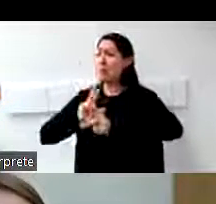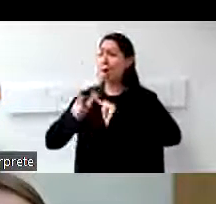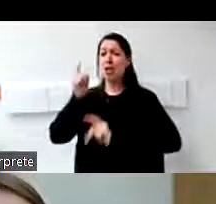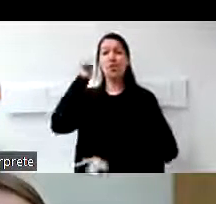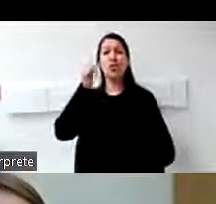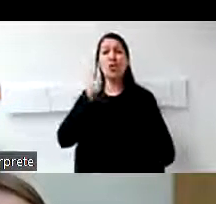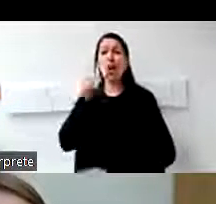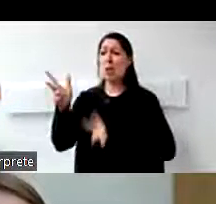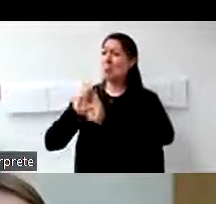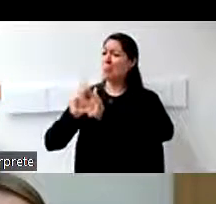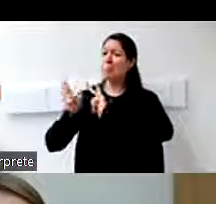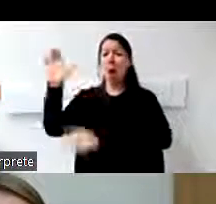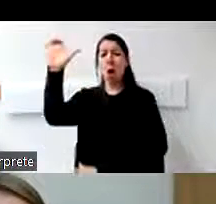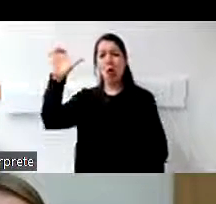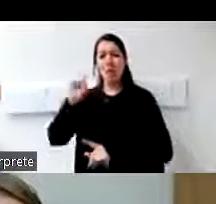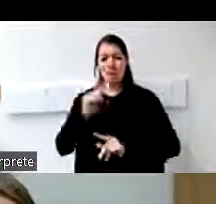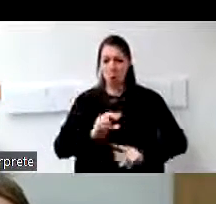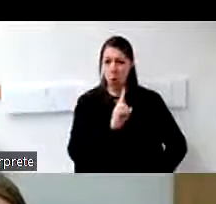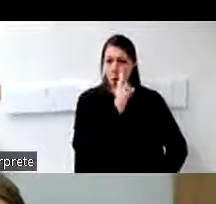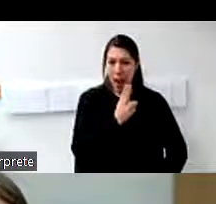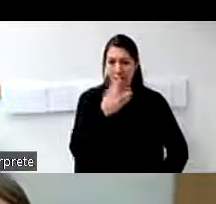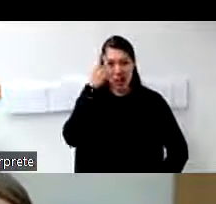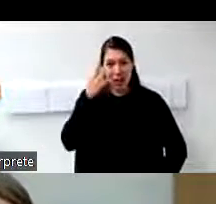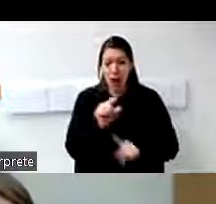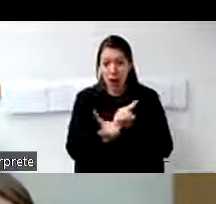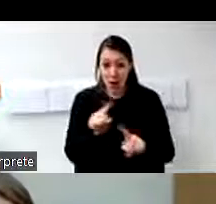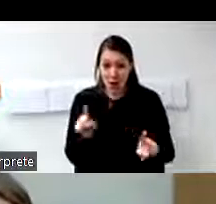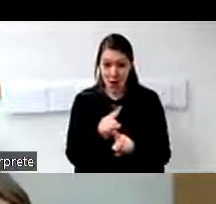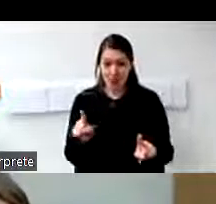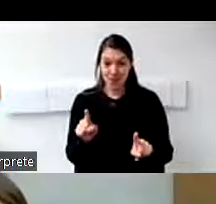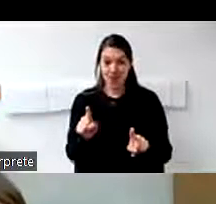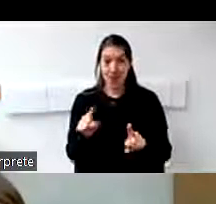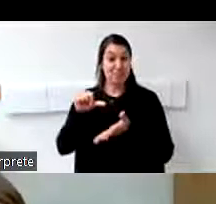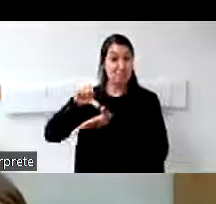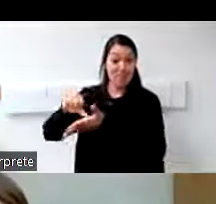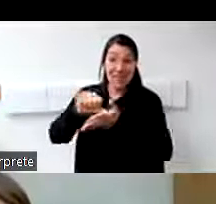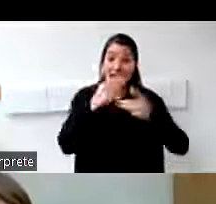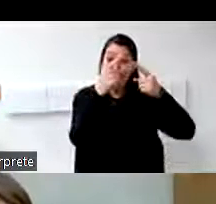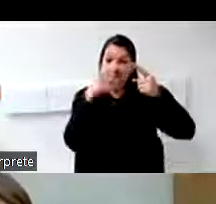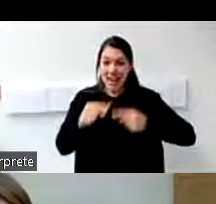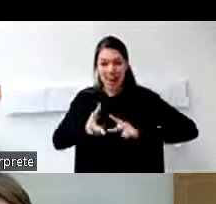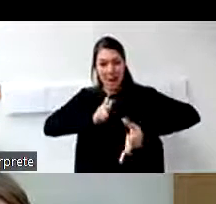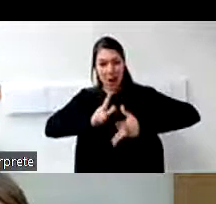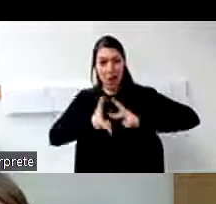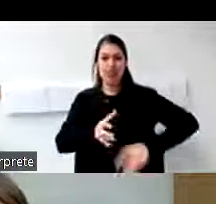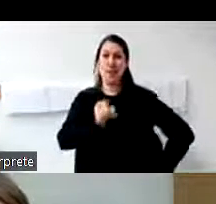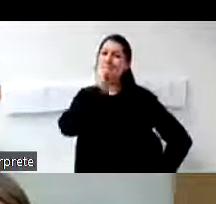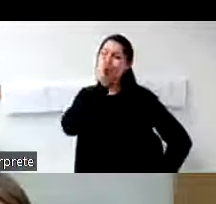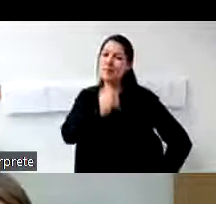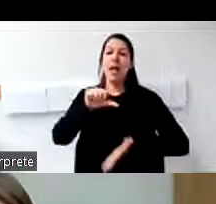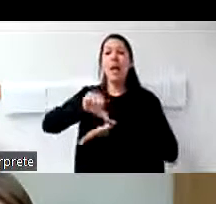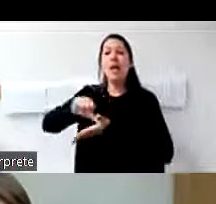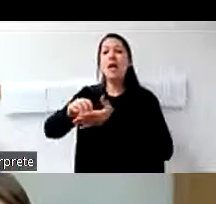como hablo con los de acá, pero parece que no, que tengo que aprender en distintos países. Exacto, cada país tiene su propia lengua